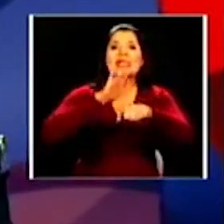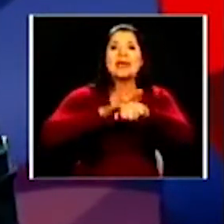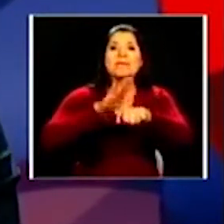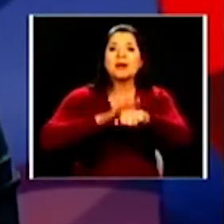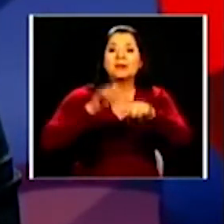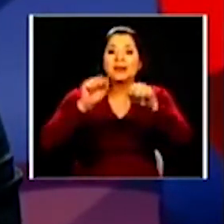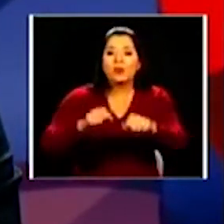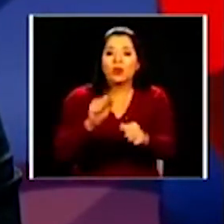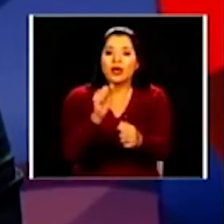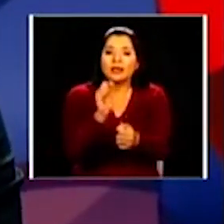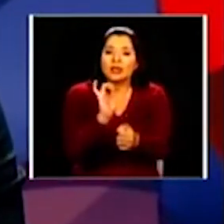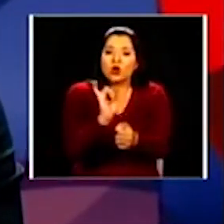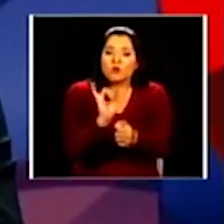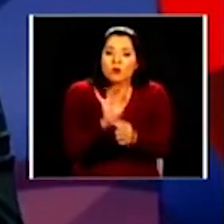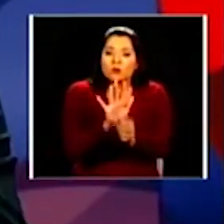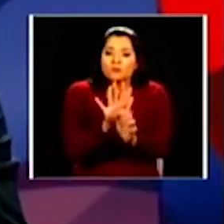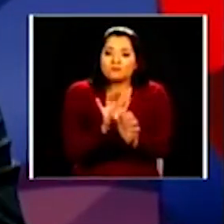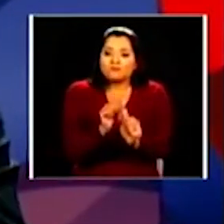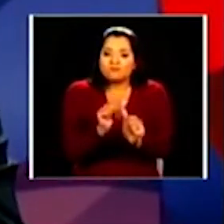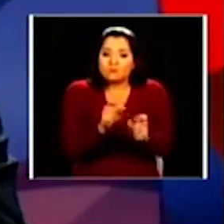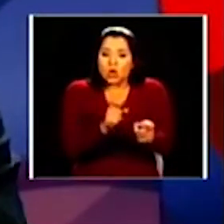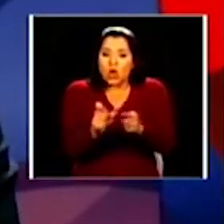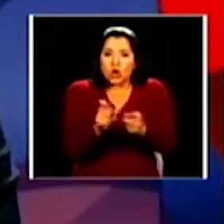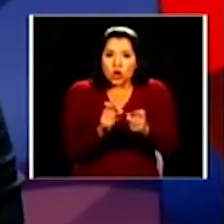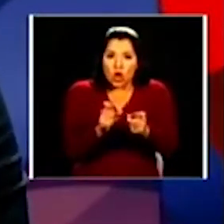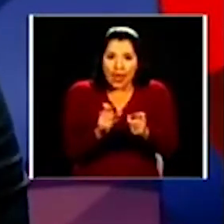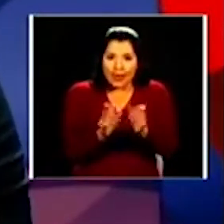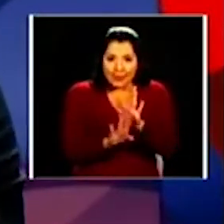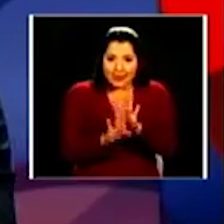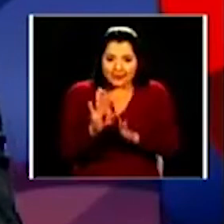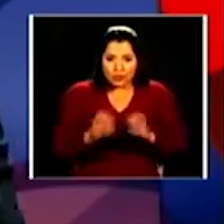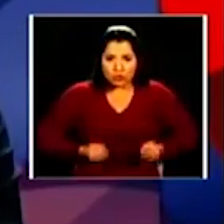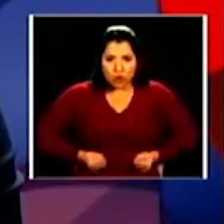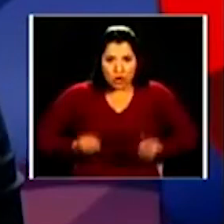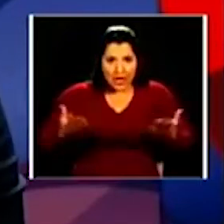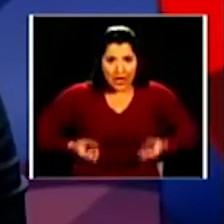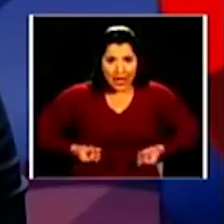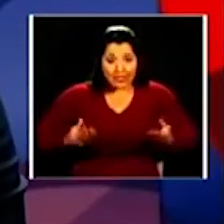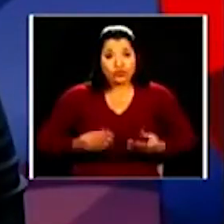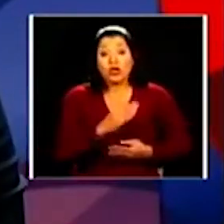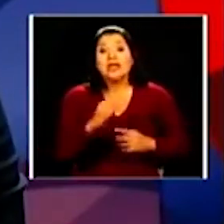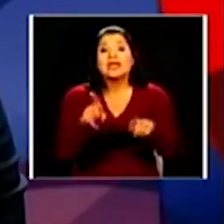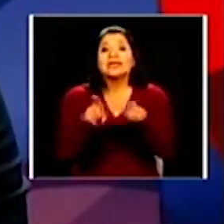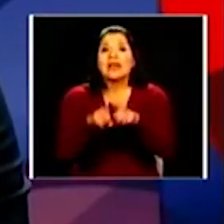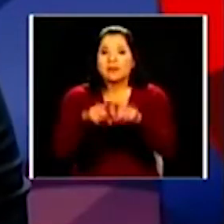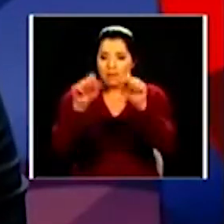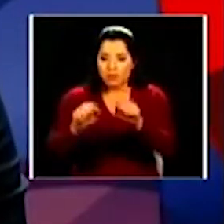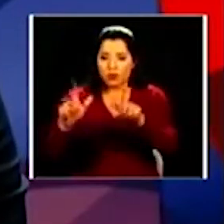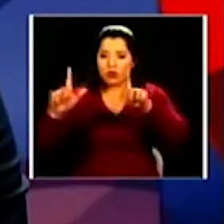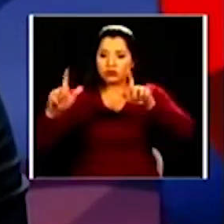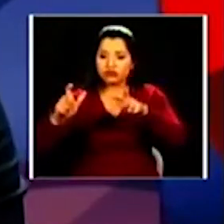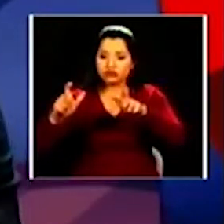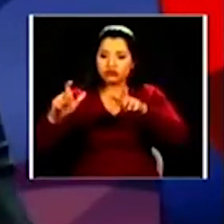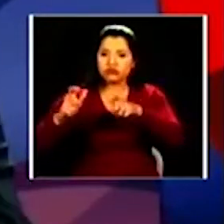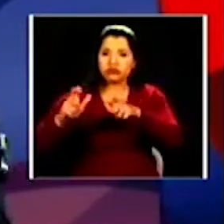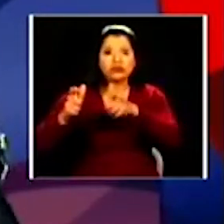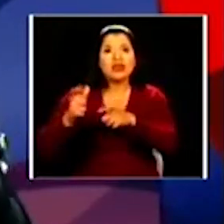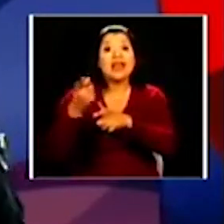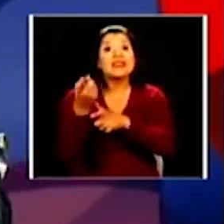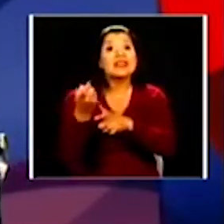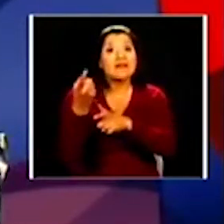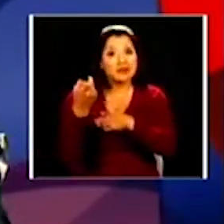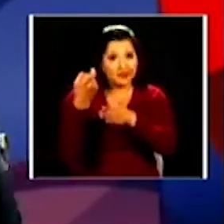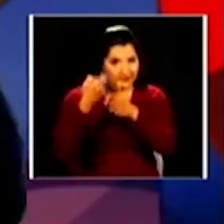del gasto y así de manera paulatina reducir el impacto que está teniendo en el déficit. También tenemos que